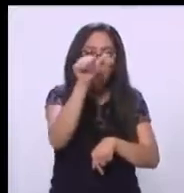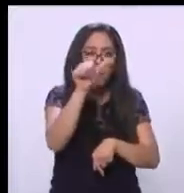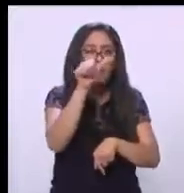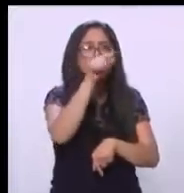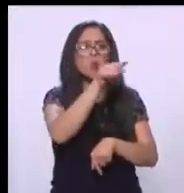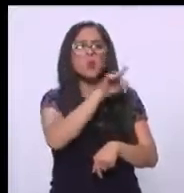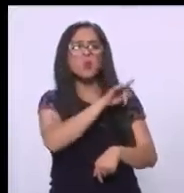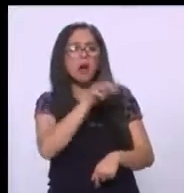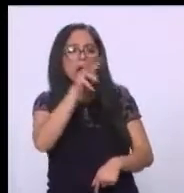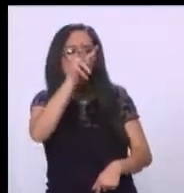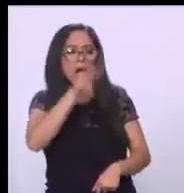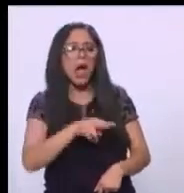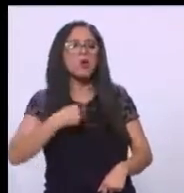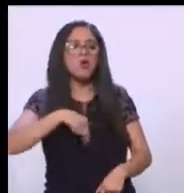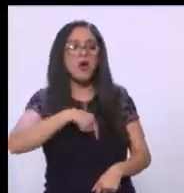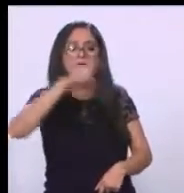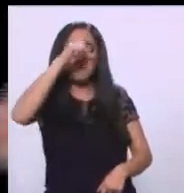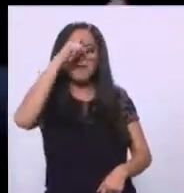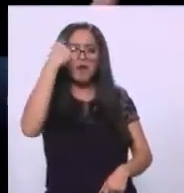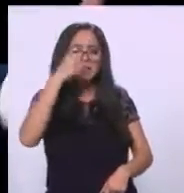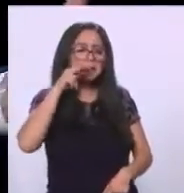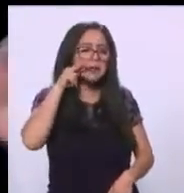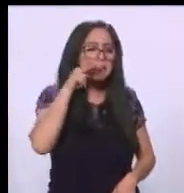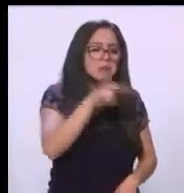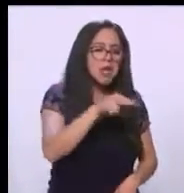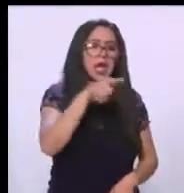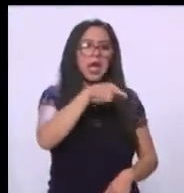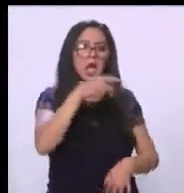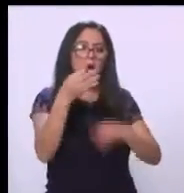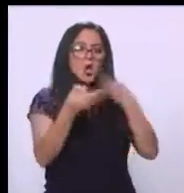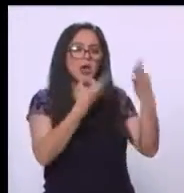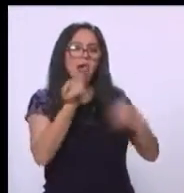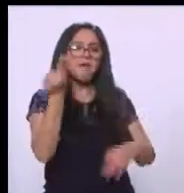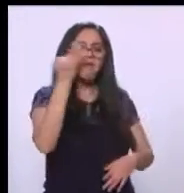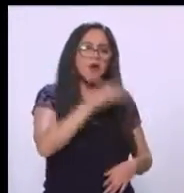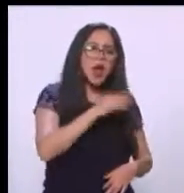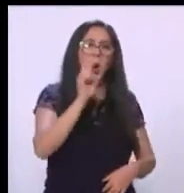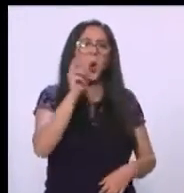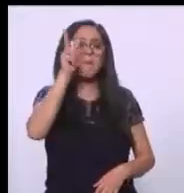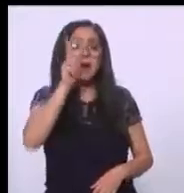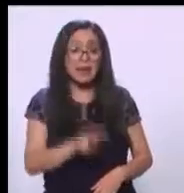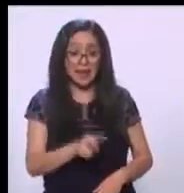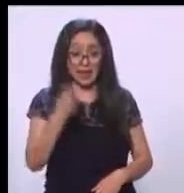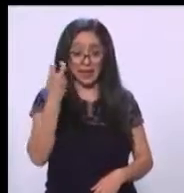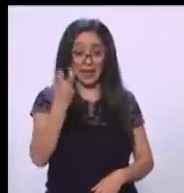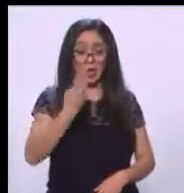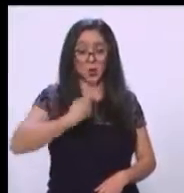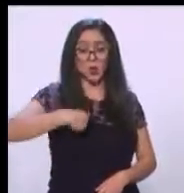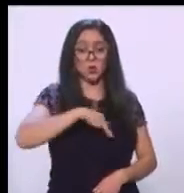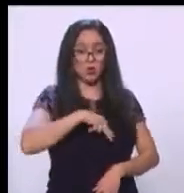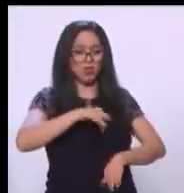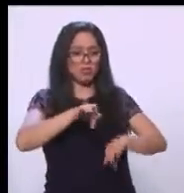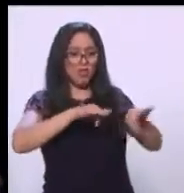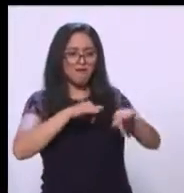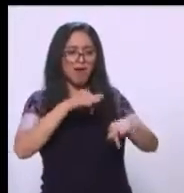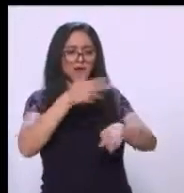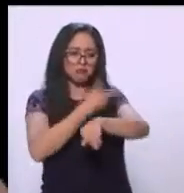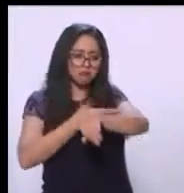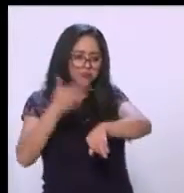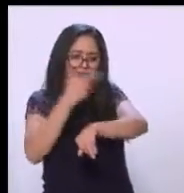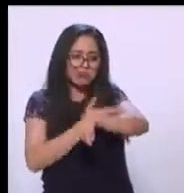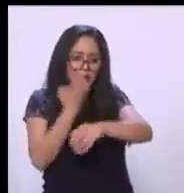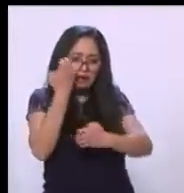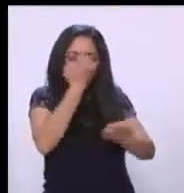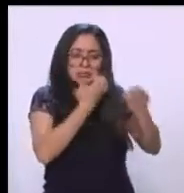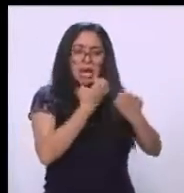verdadera? Y entonces detonamos todo nuestra metodología, nuestro protocolo. Lo que intentamos es